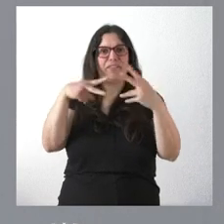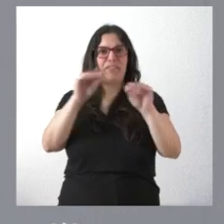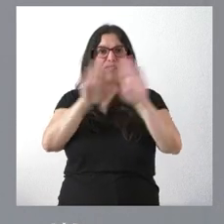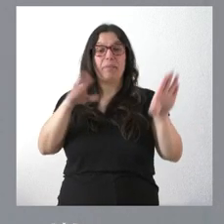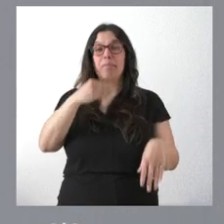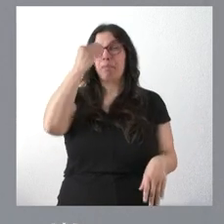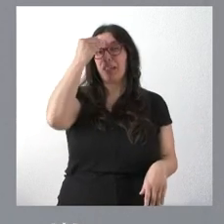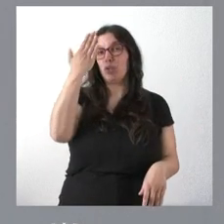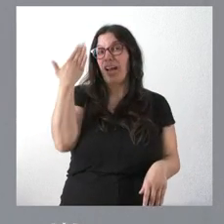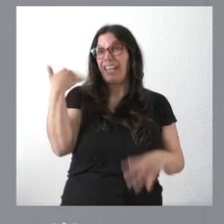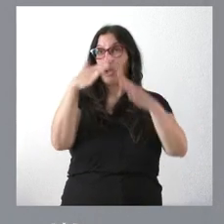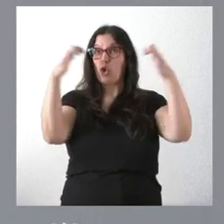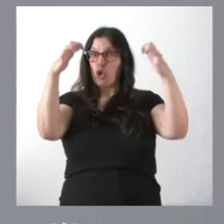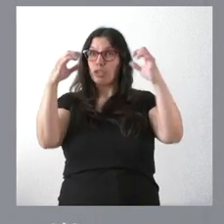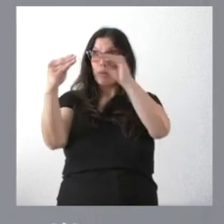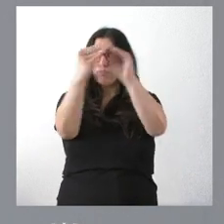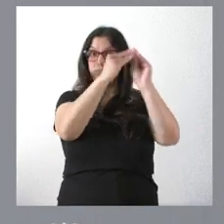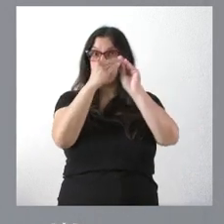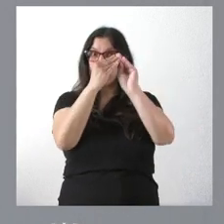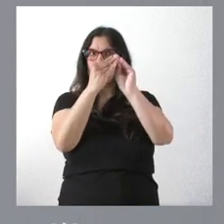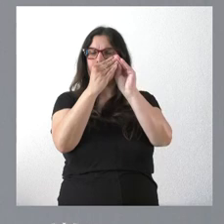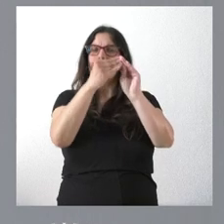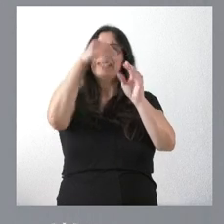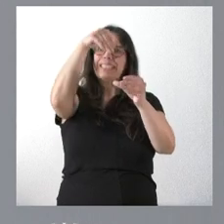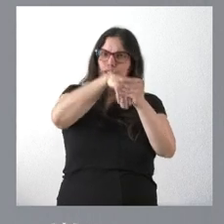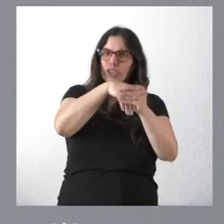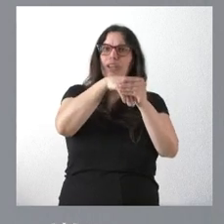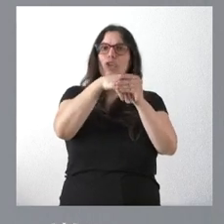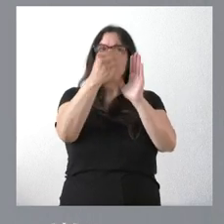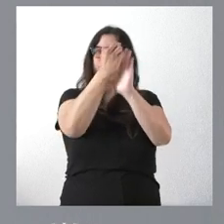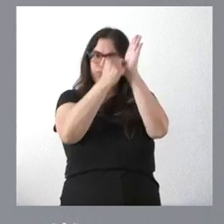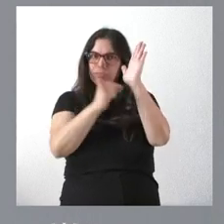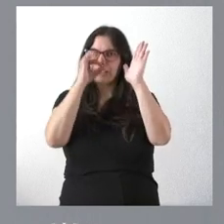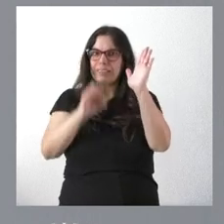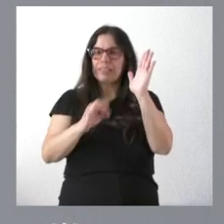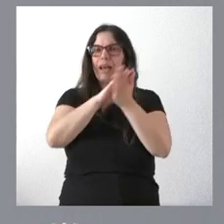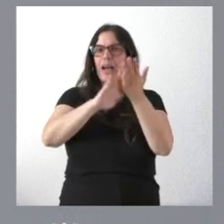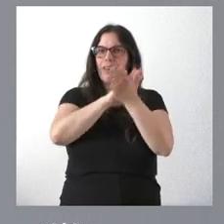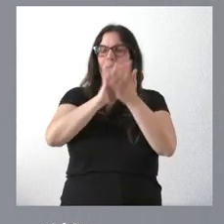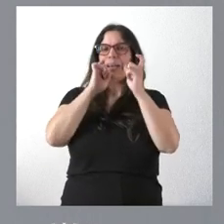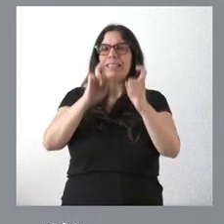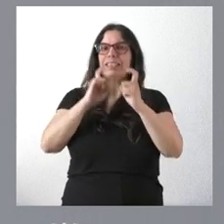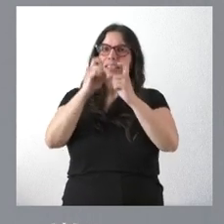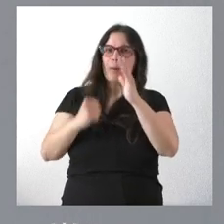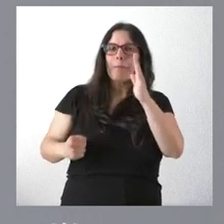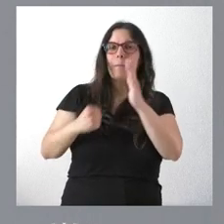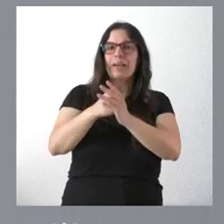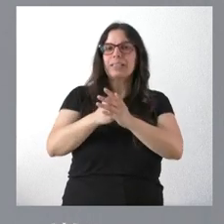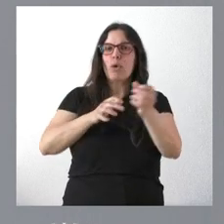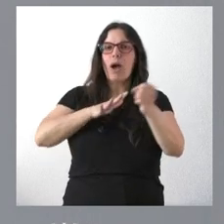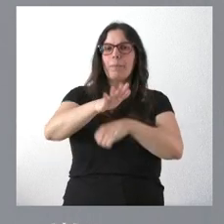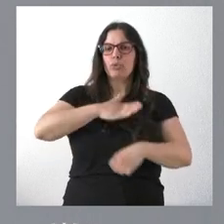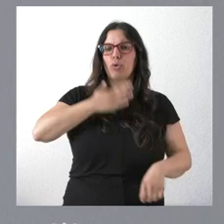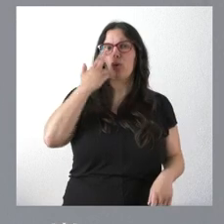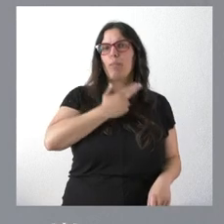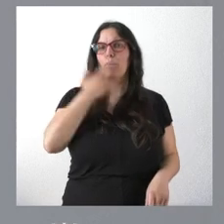en el acuerdo unánime de las Cortes de Castilla y León, se hablaba siempre dentro de hacer lo posible en el ámbito de los compromisos